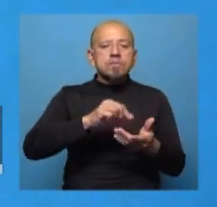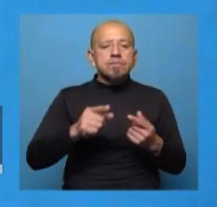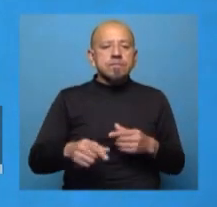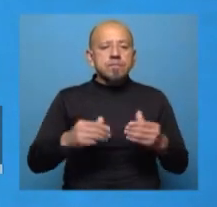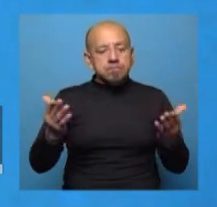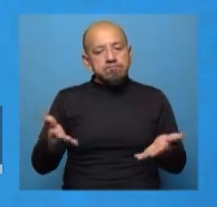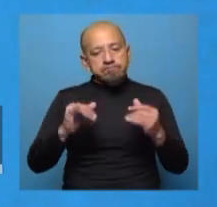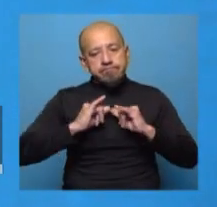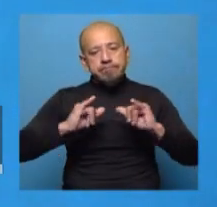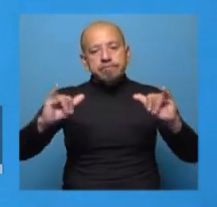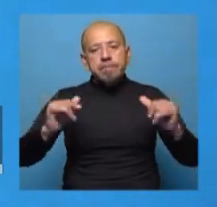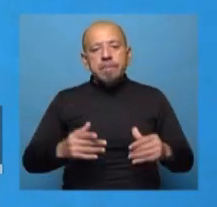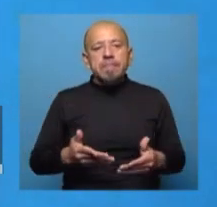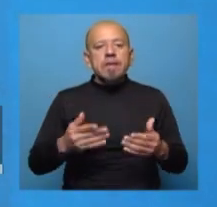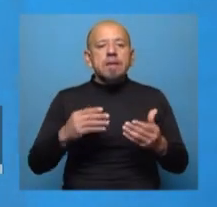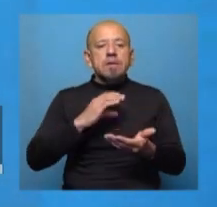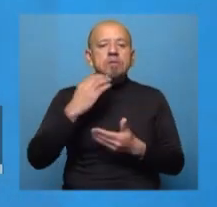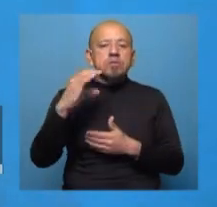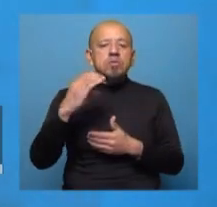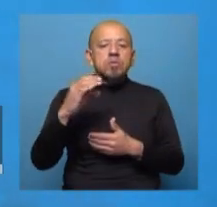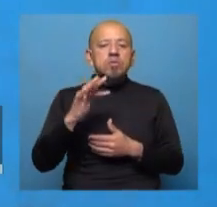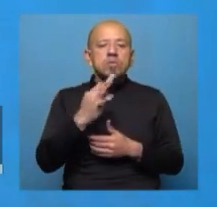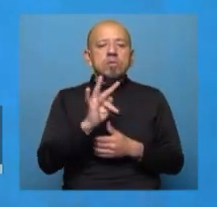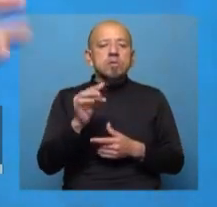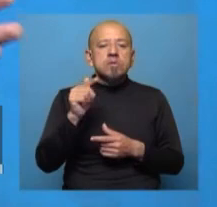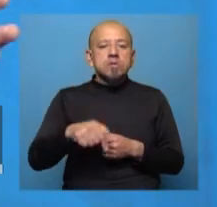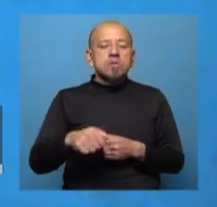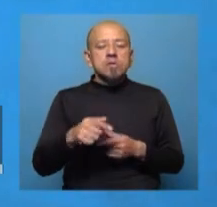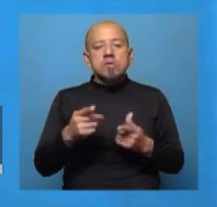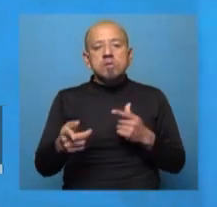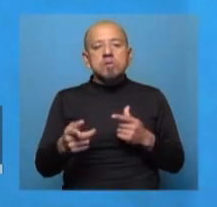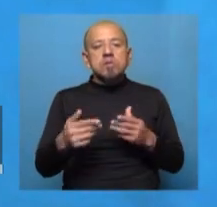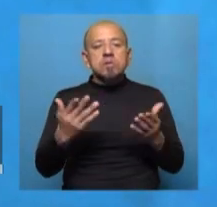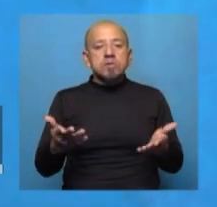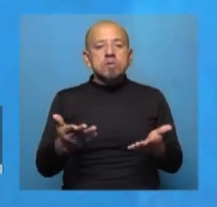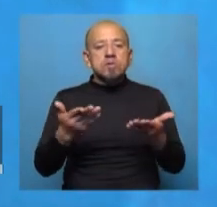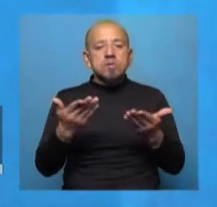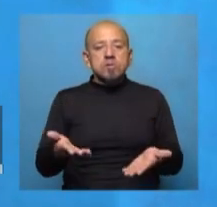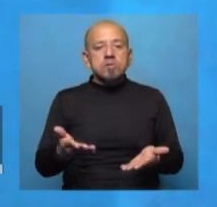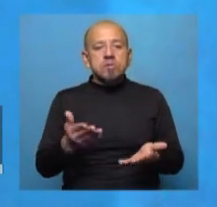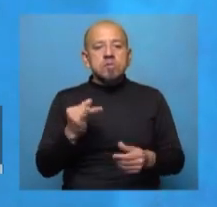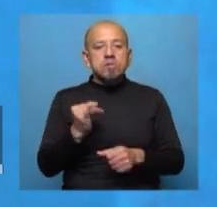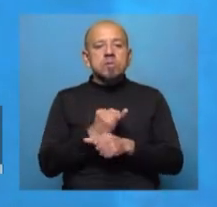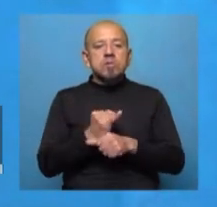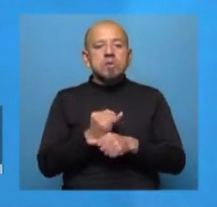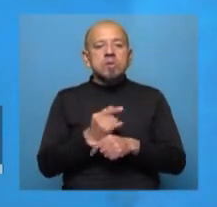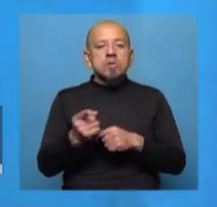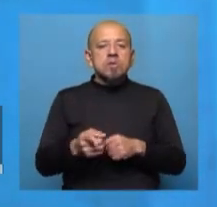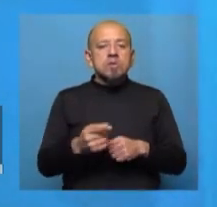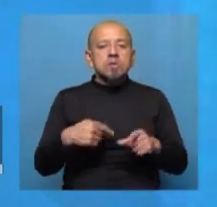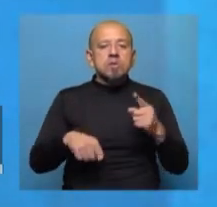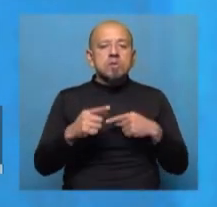promovió el desarrollo de Clubes y federaciones que hoy son una plataforma institucional de